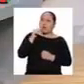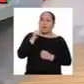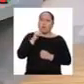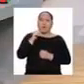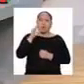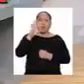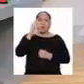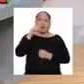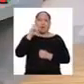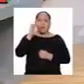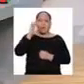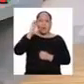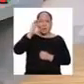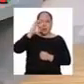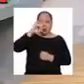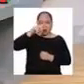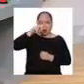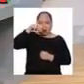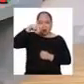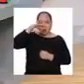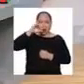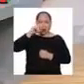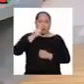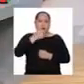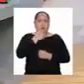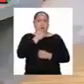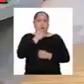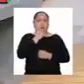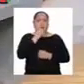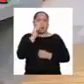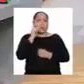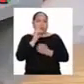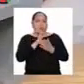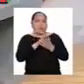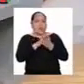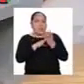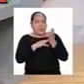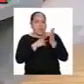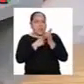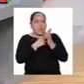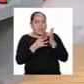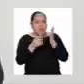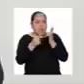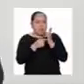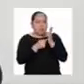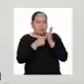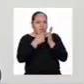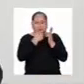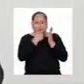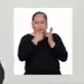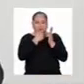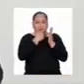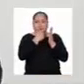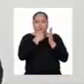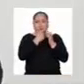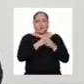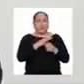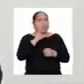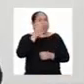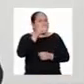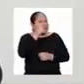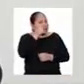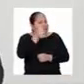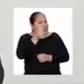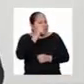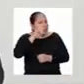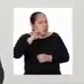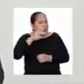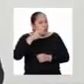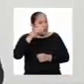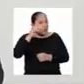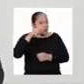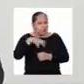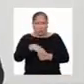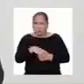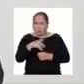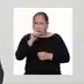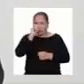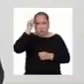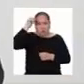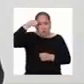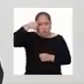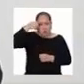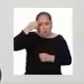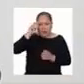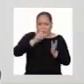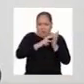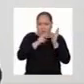frecuencias, tabla de frecuencias. Detective John, ¿no recuerdas lo que es una tabla